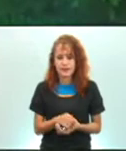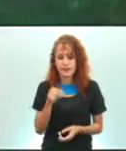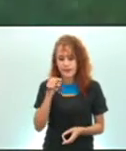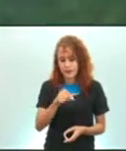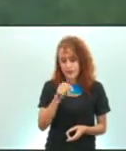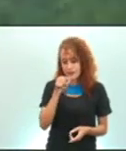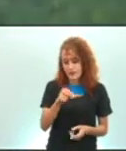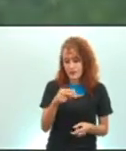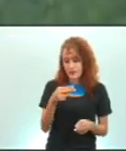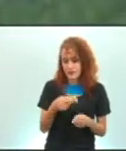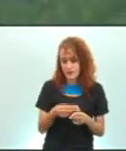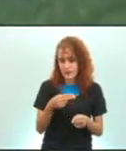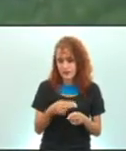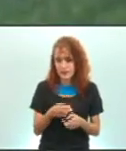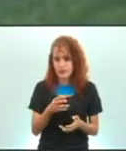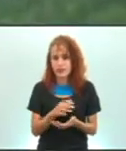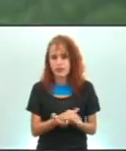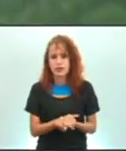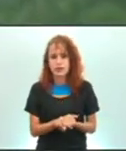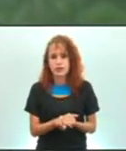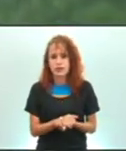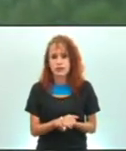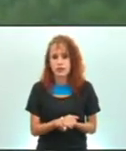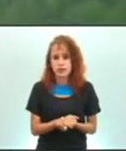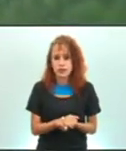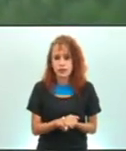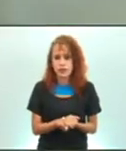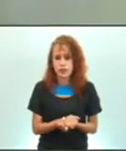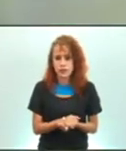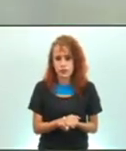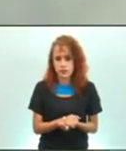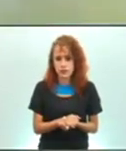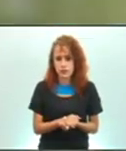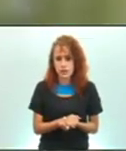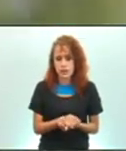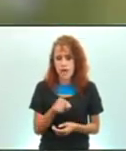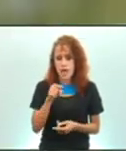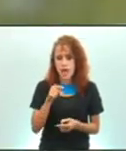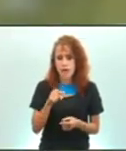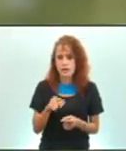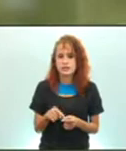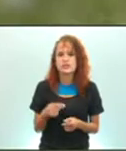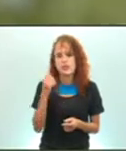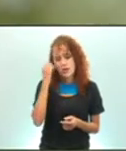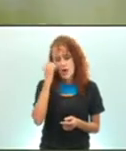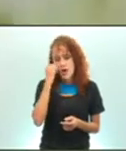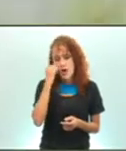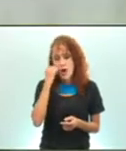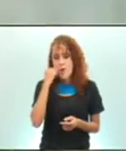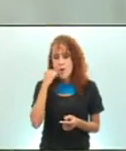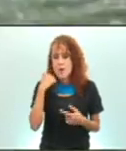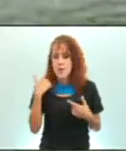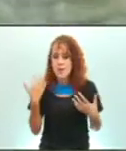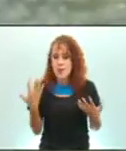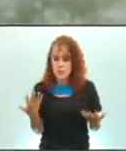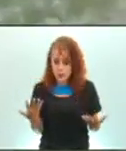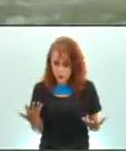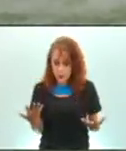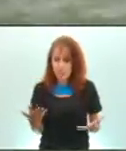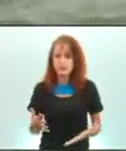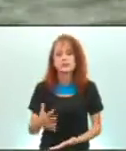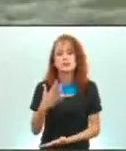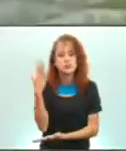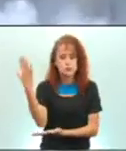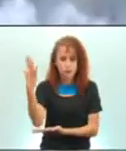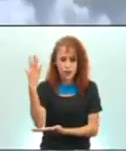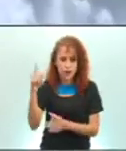ha catalogado recientemente la tendencia a la generación de más intensos y frecuentes huracanes como una posible